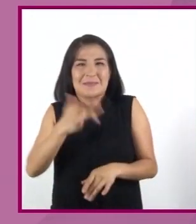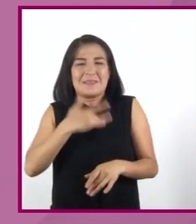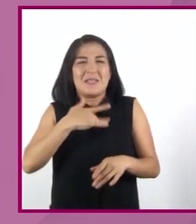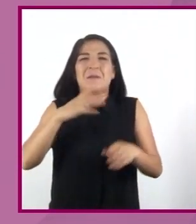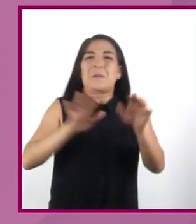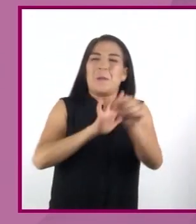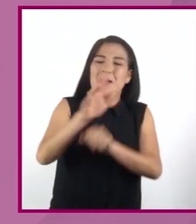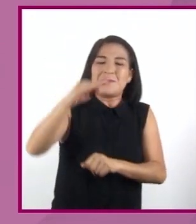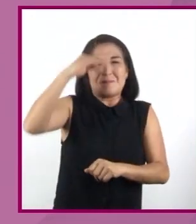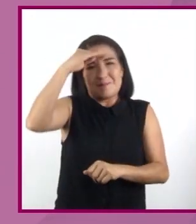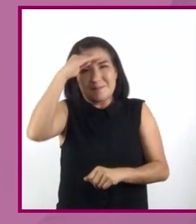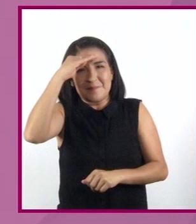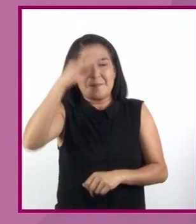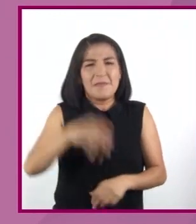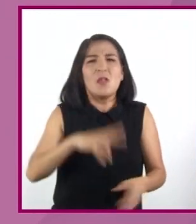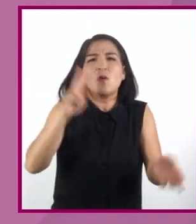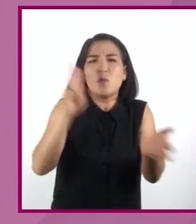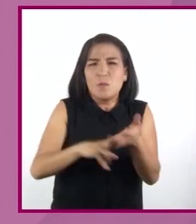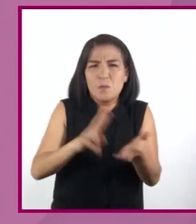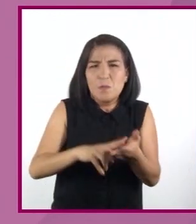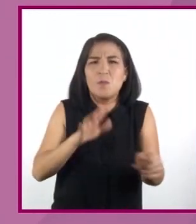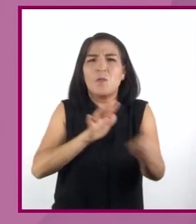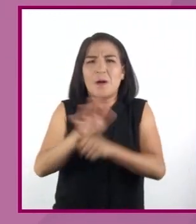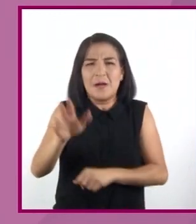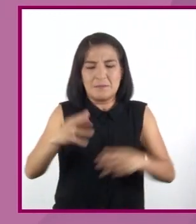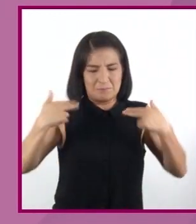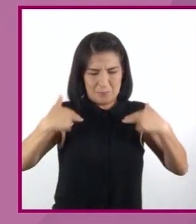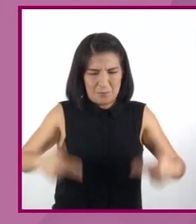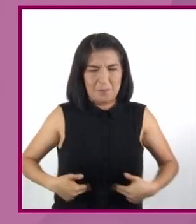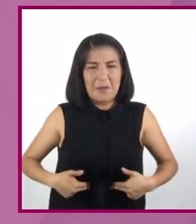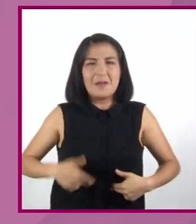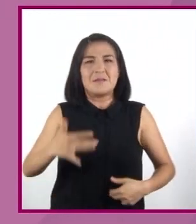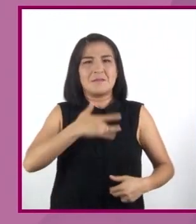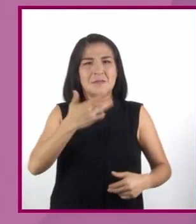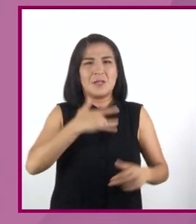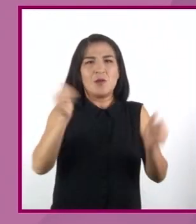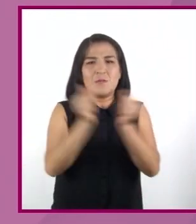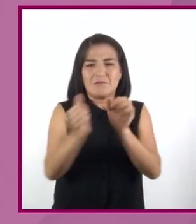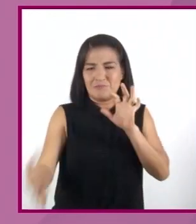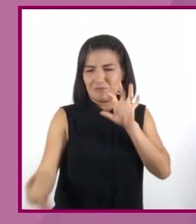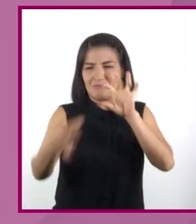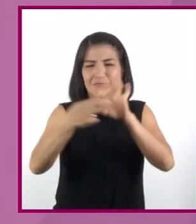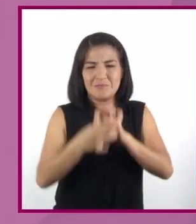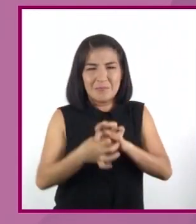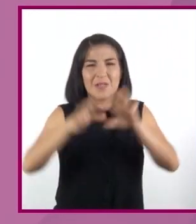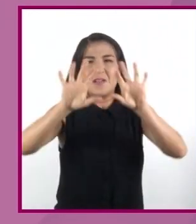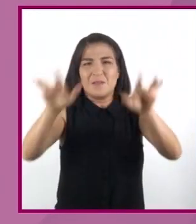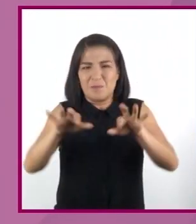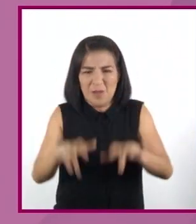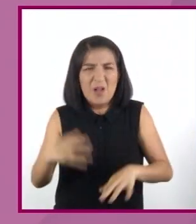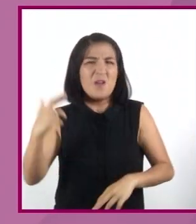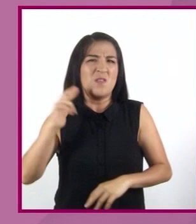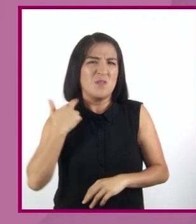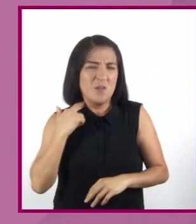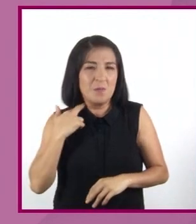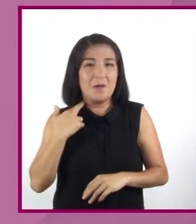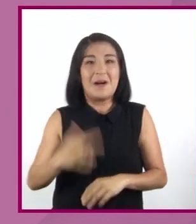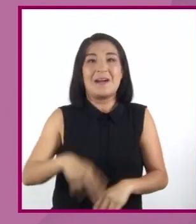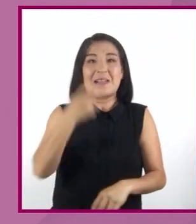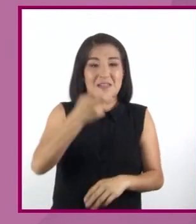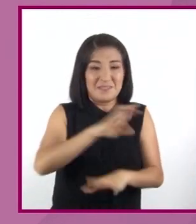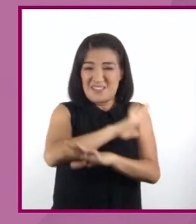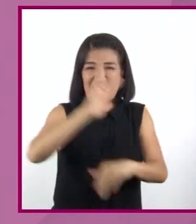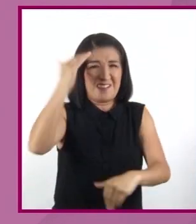dilemas. ¿Qué valor tiene la vida humana en relación con las máquinas? ¿Terminarán las guerras